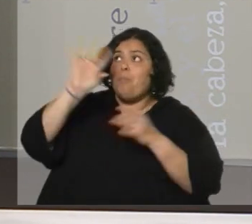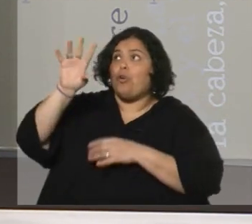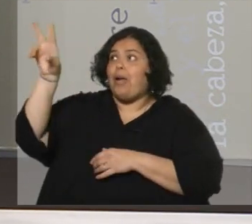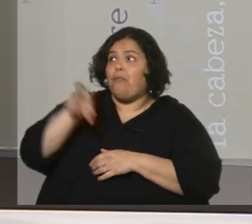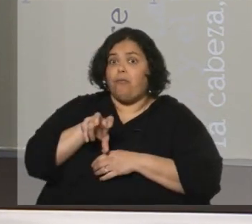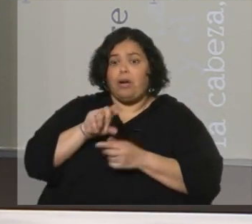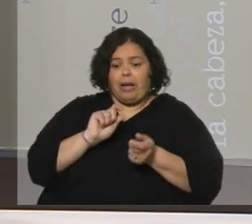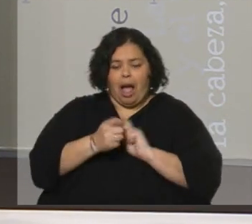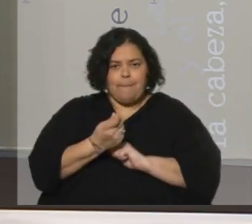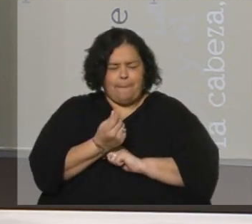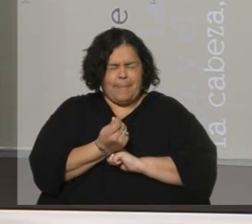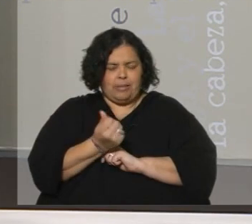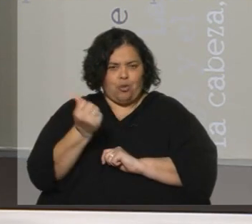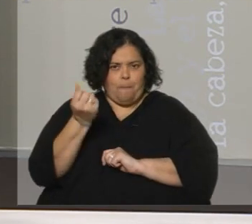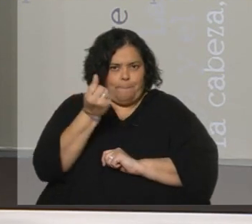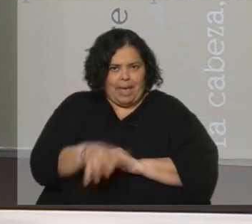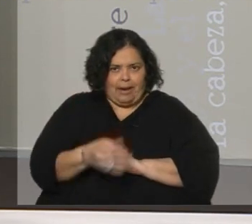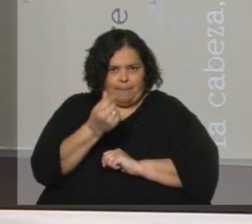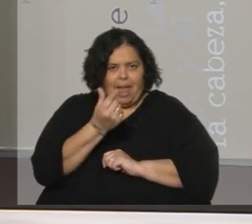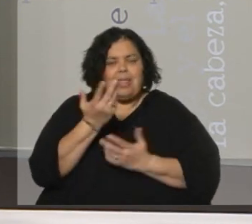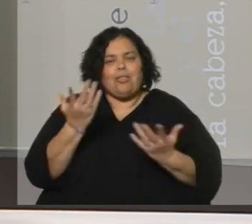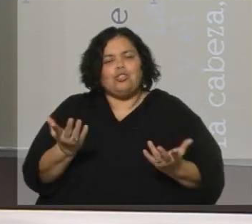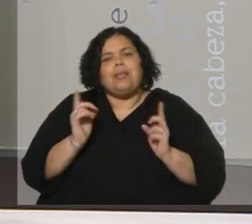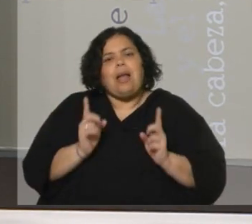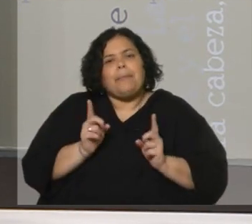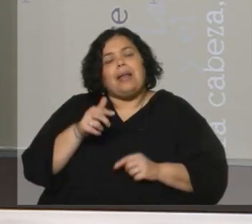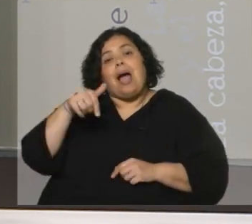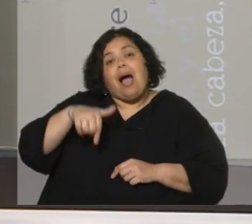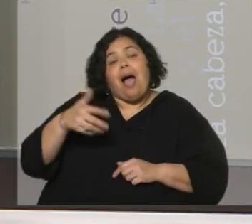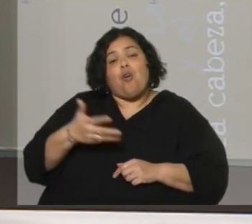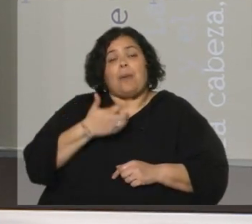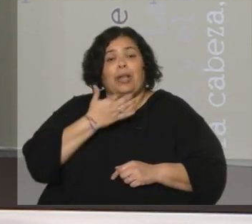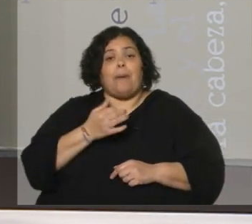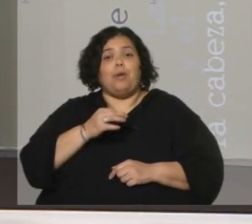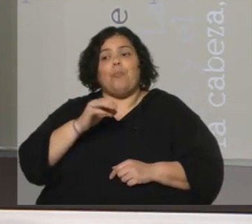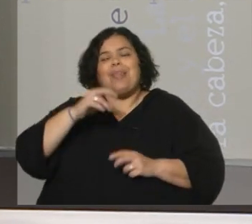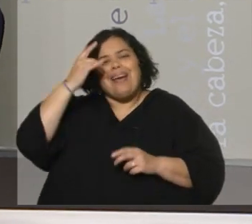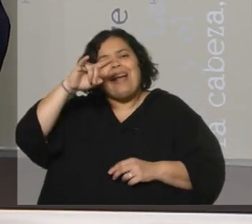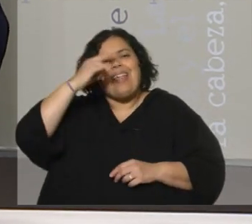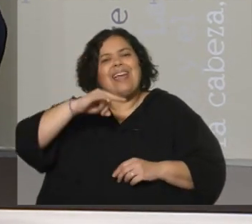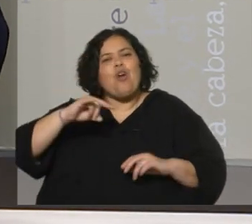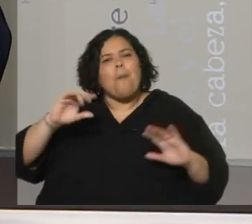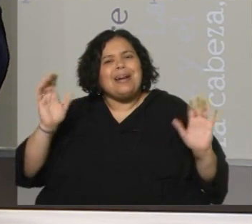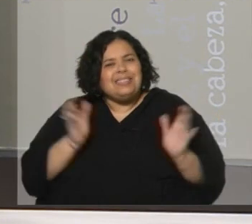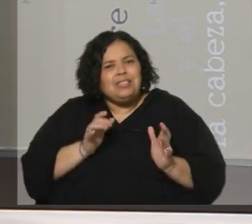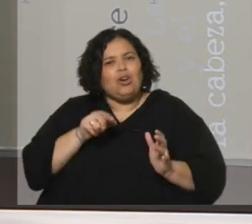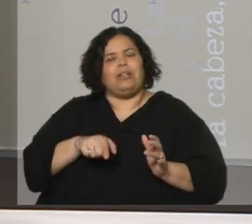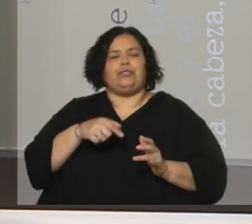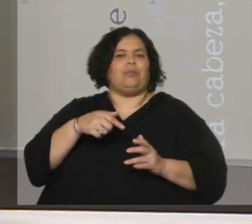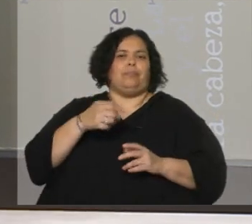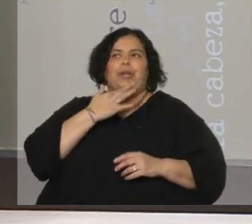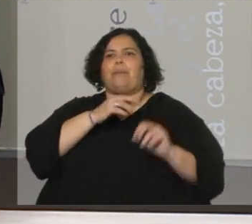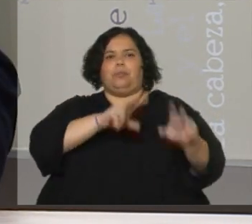grande chico mediano sobre todo los productores más bien ganaderos donde su estructura de costos Los costos en pesos son mucho mayores que un de repente un productor